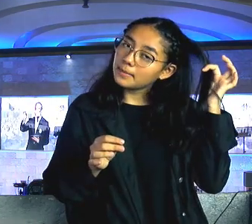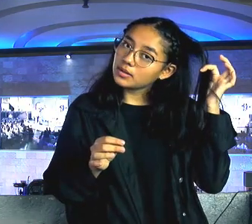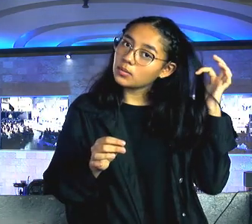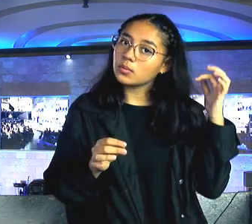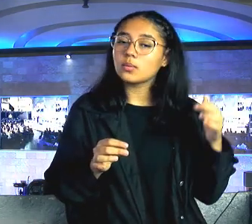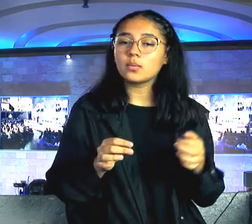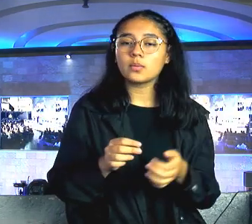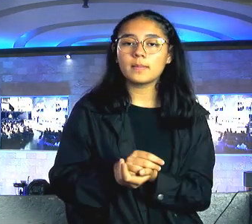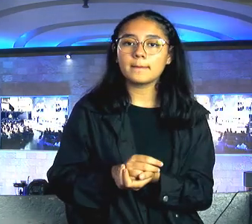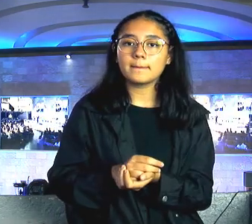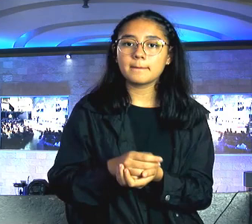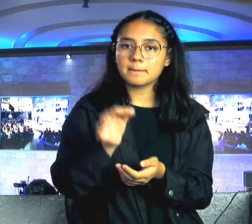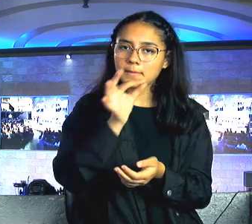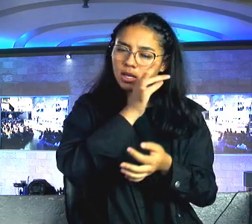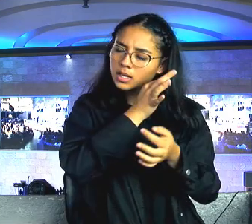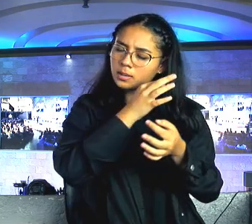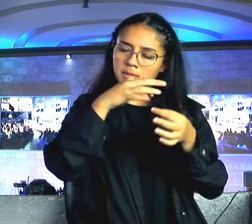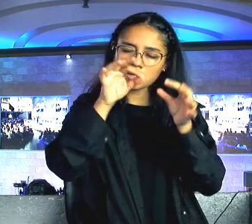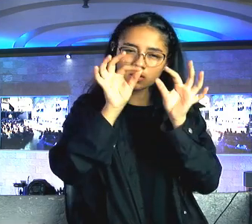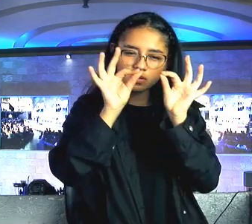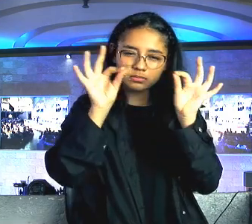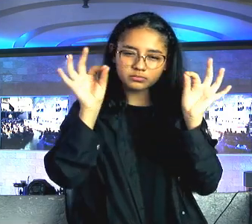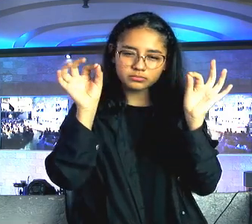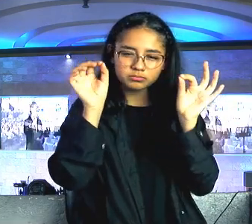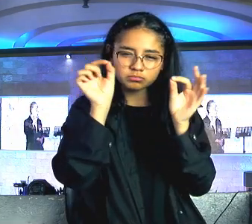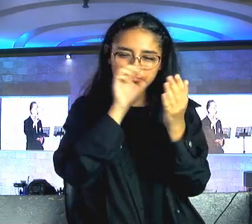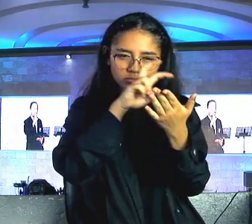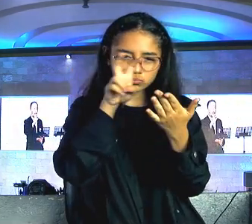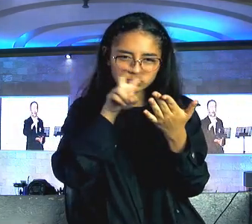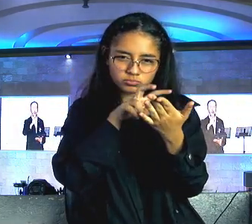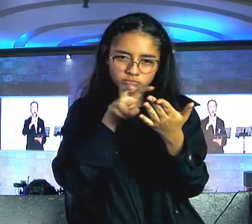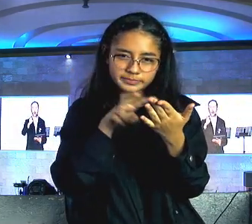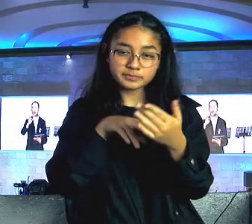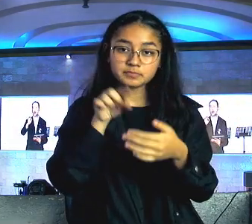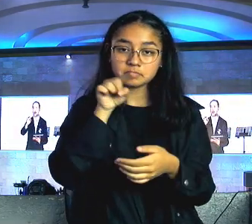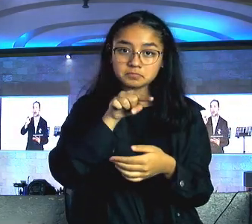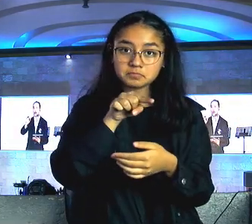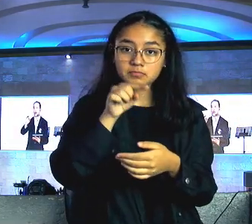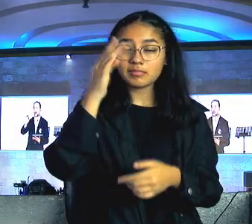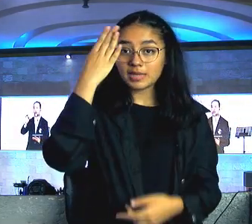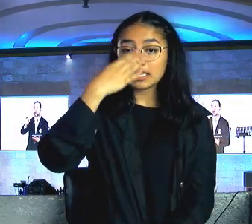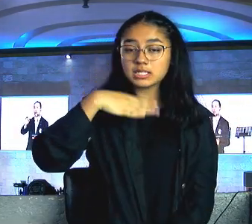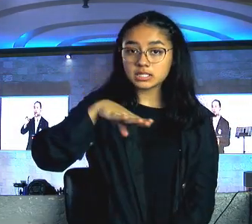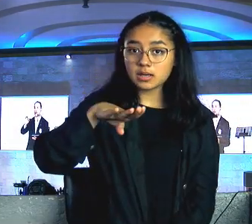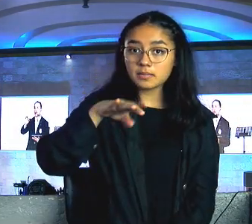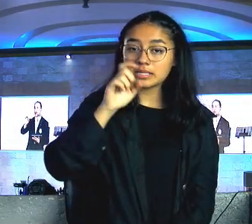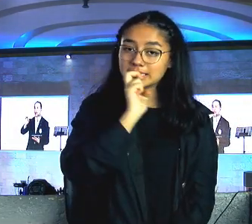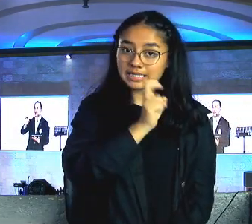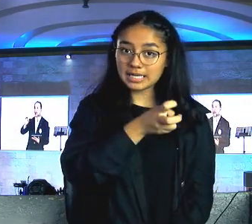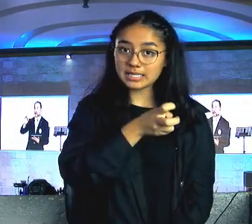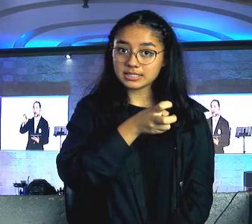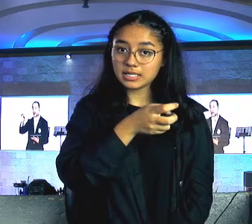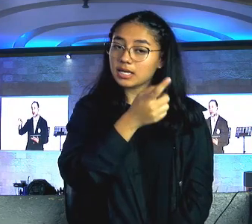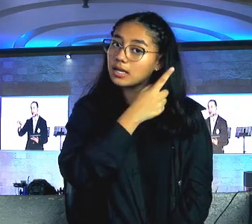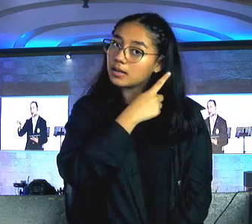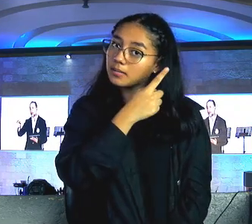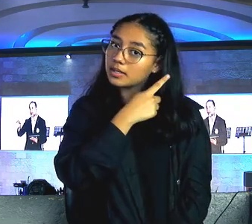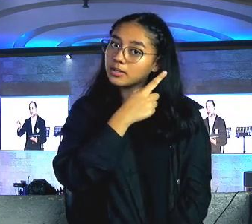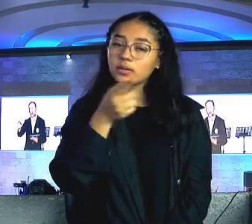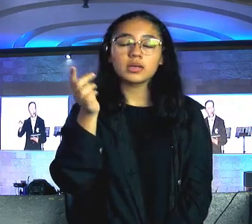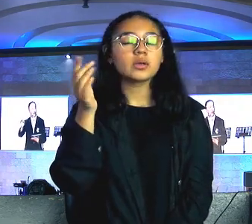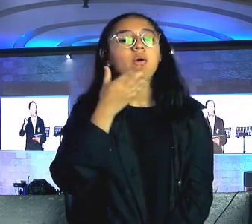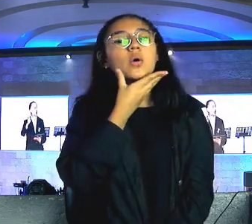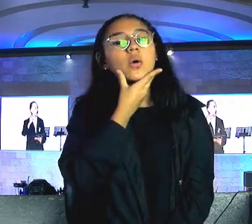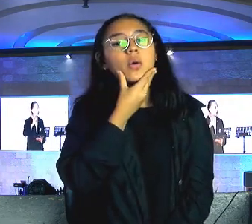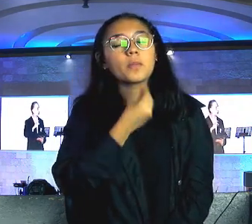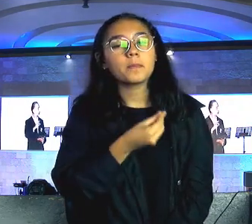analizan un cabello y por las células de ese cabello saben si ese cabello es de un hombre o de